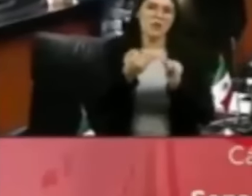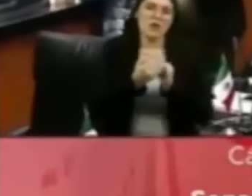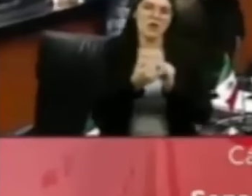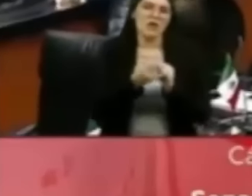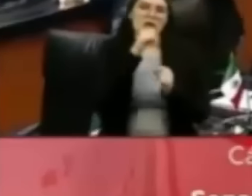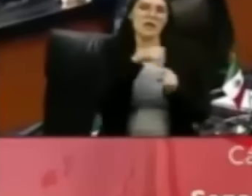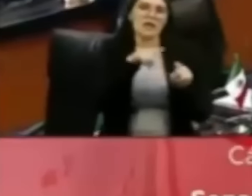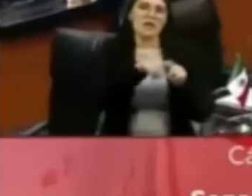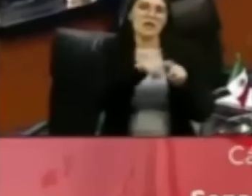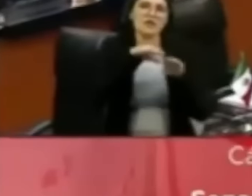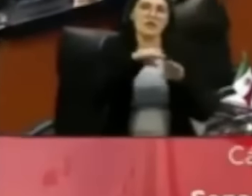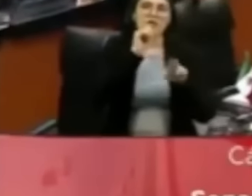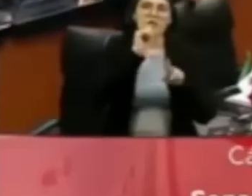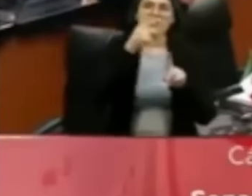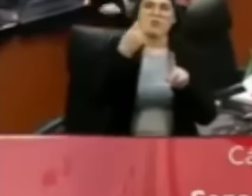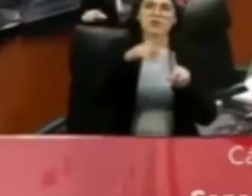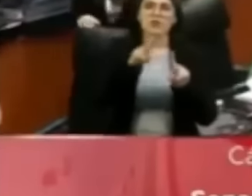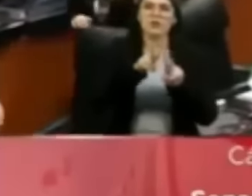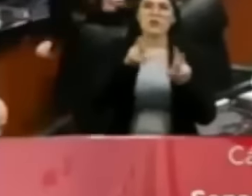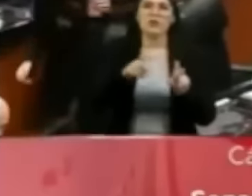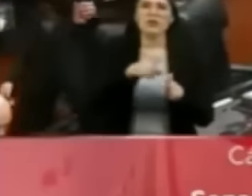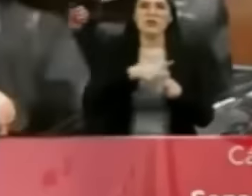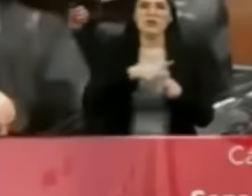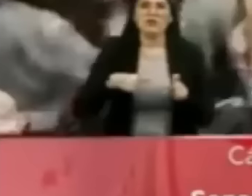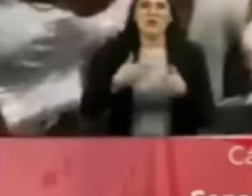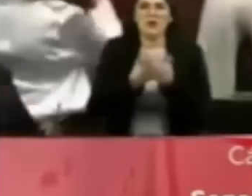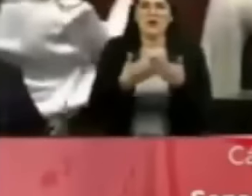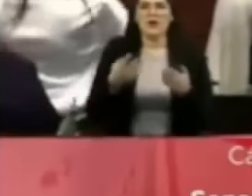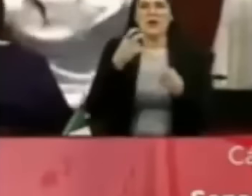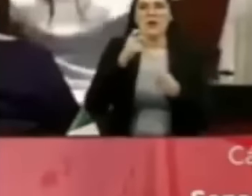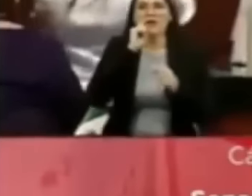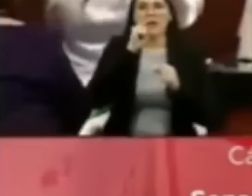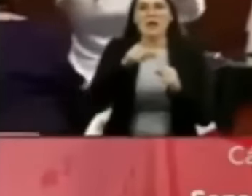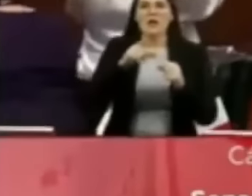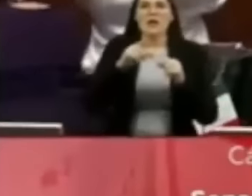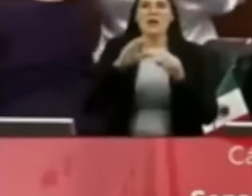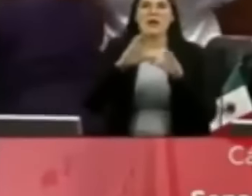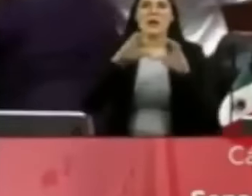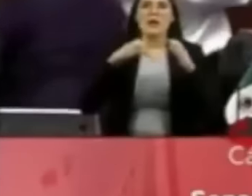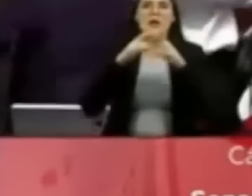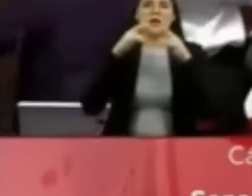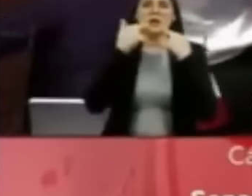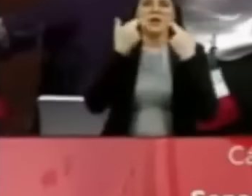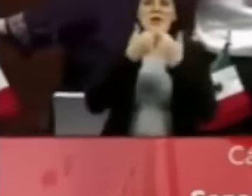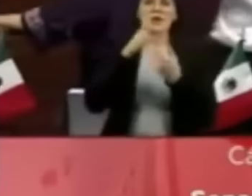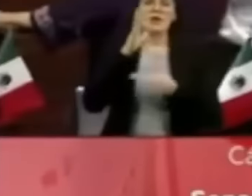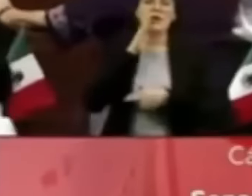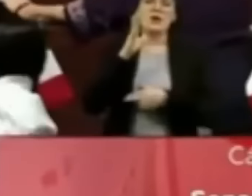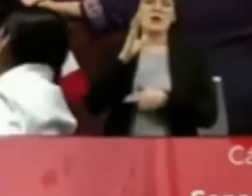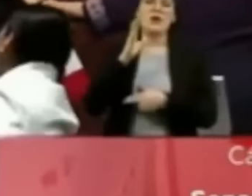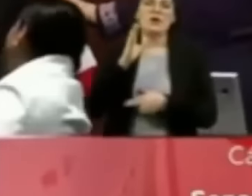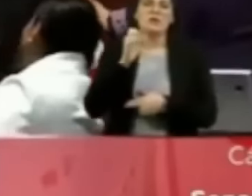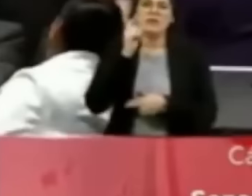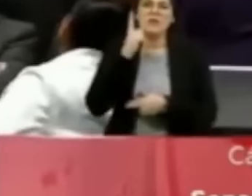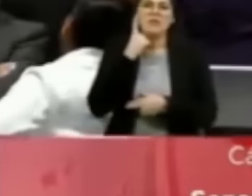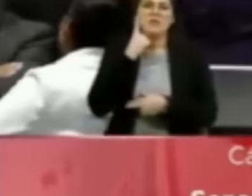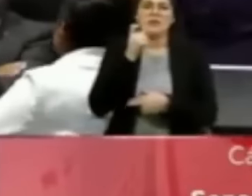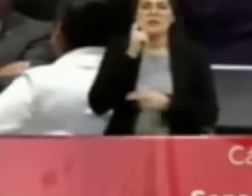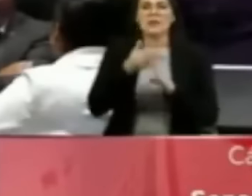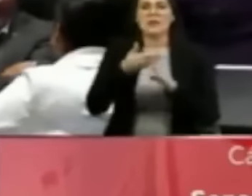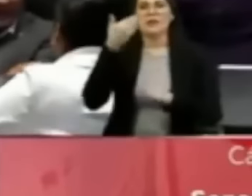de ello fue que la sesión ordinaria de la Cámara de Diputados se realizó en una sede alterna la